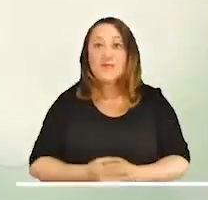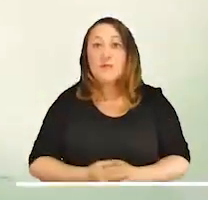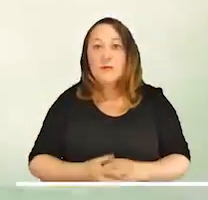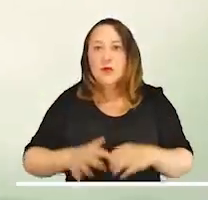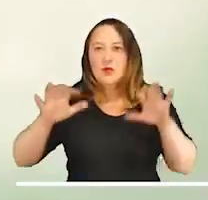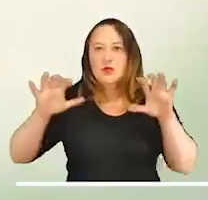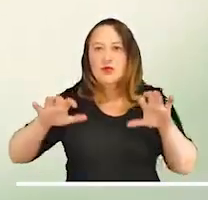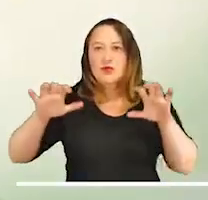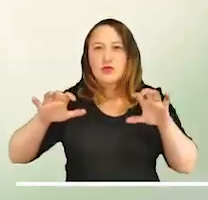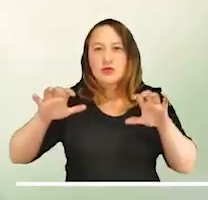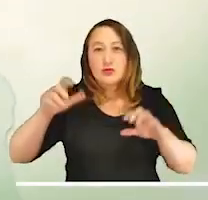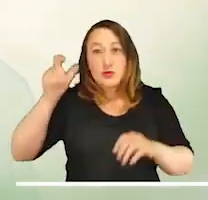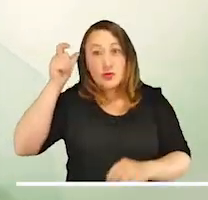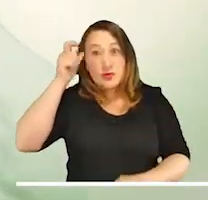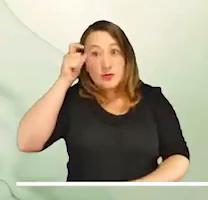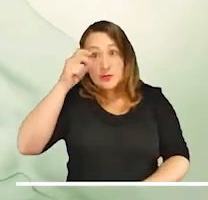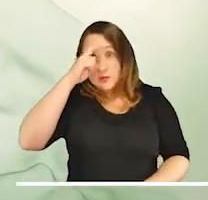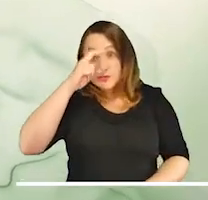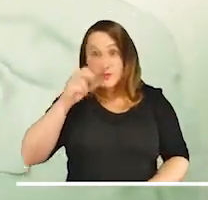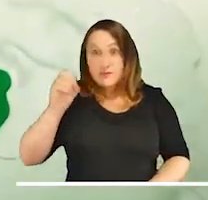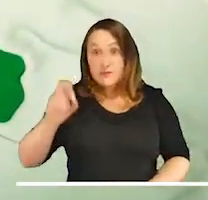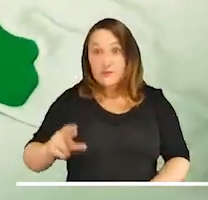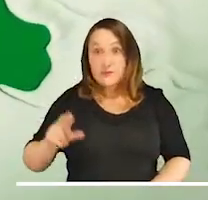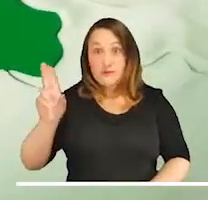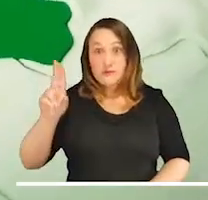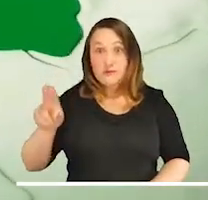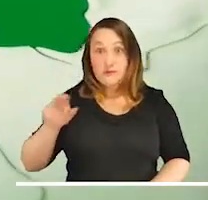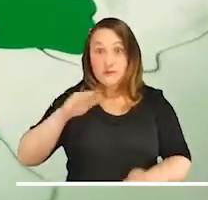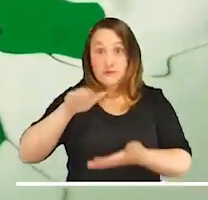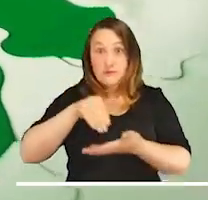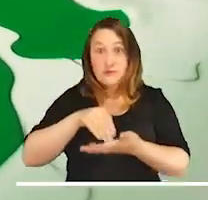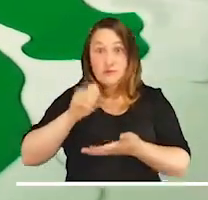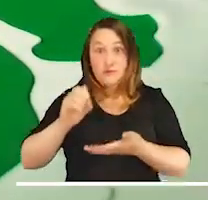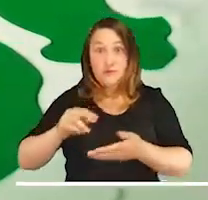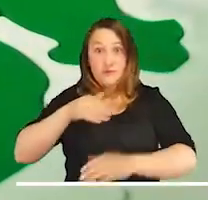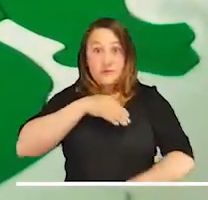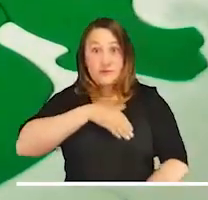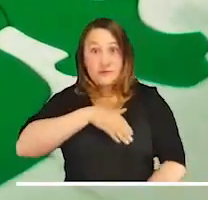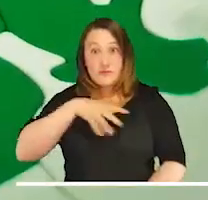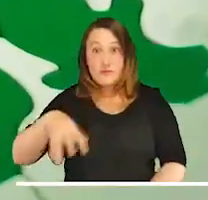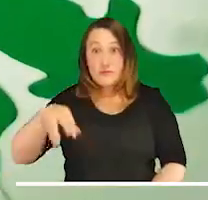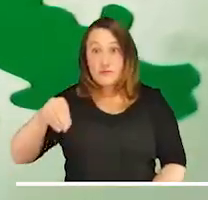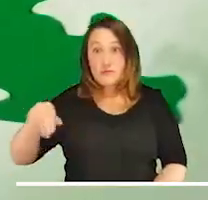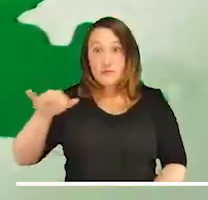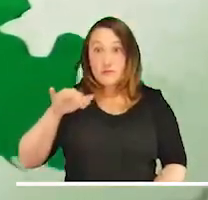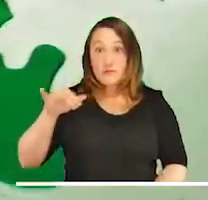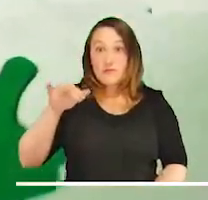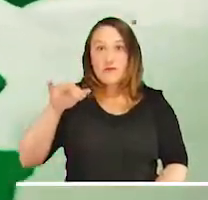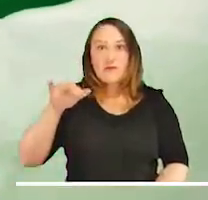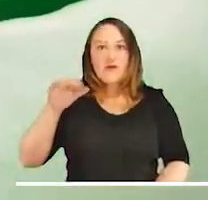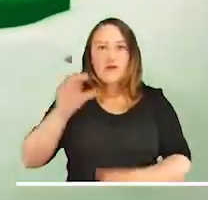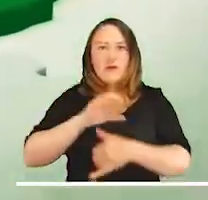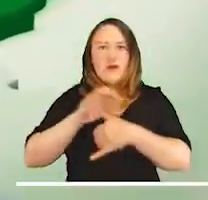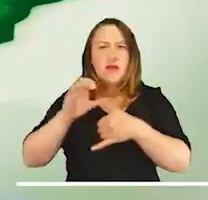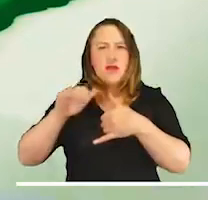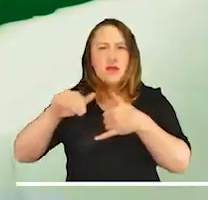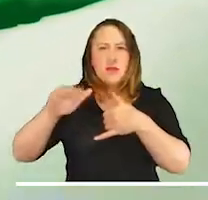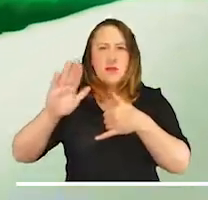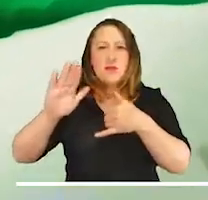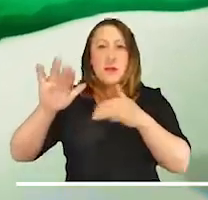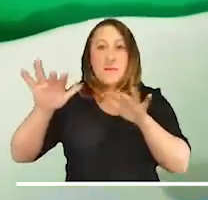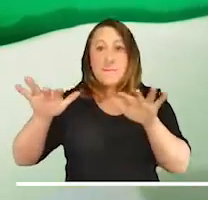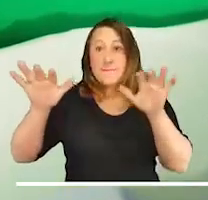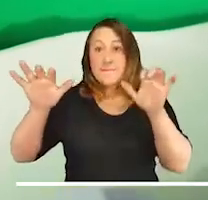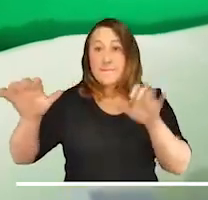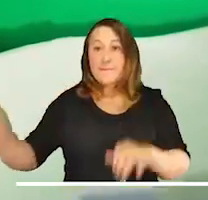en Córdoba, norte y sur de Sucre, centro y sur de Bolívar y norte de Magdalena, en el Caribe tendremos una mañana